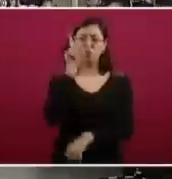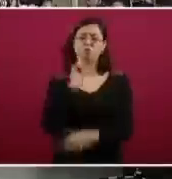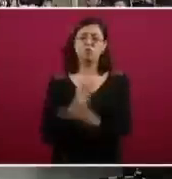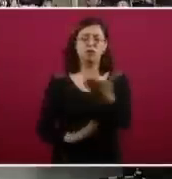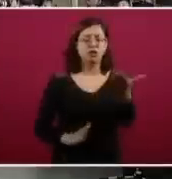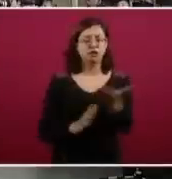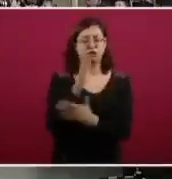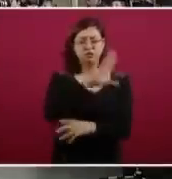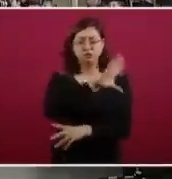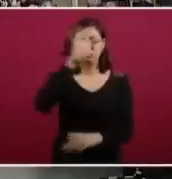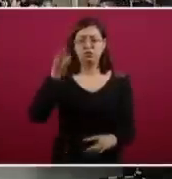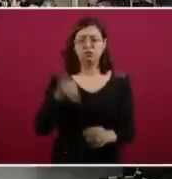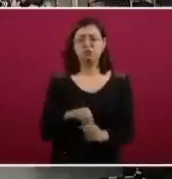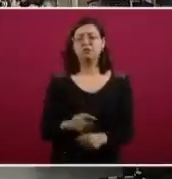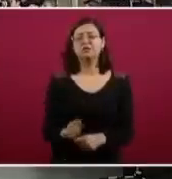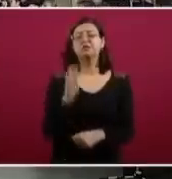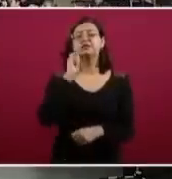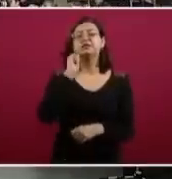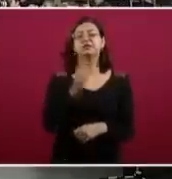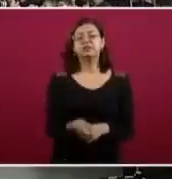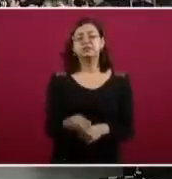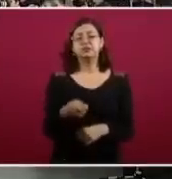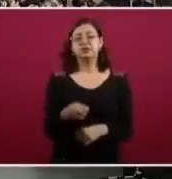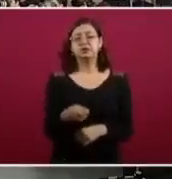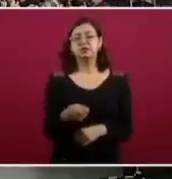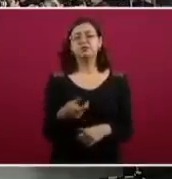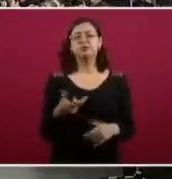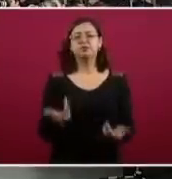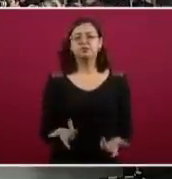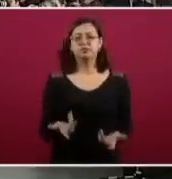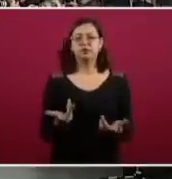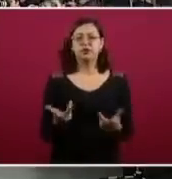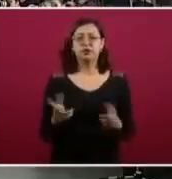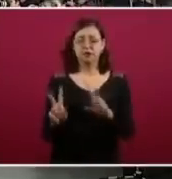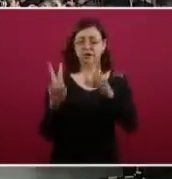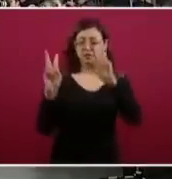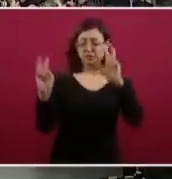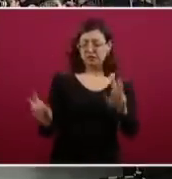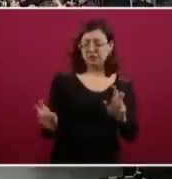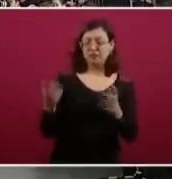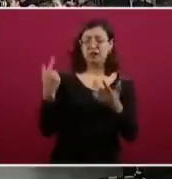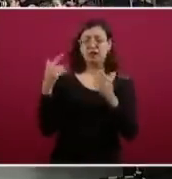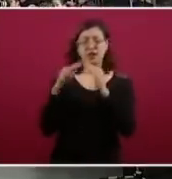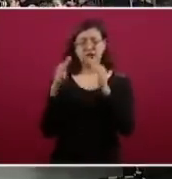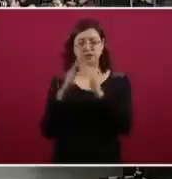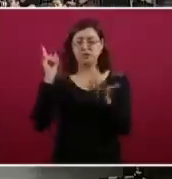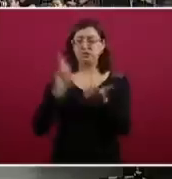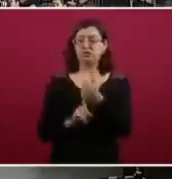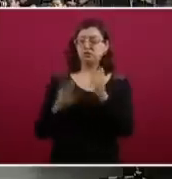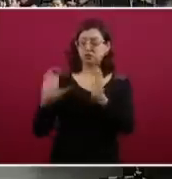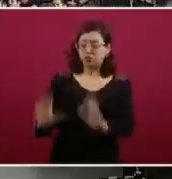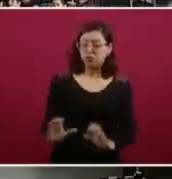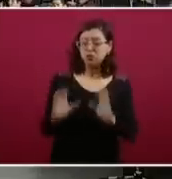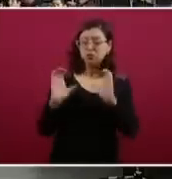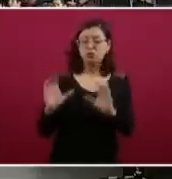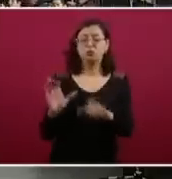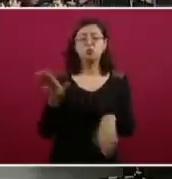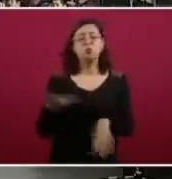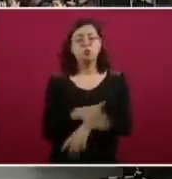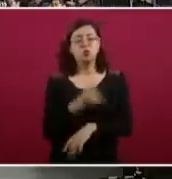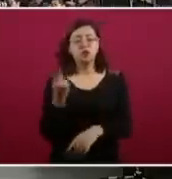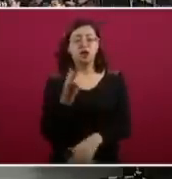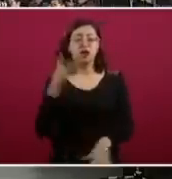mujeres. Y esto implica también un tema de cuidados en sus hogares, porque muchas de